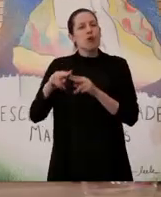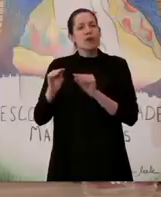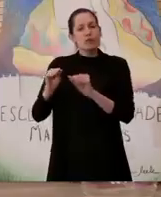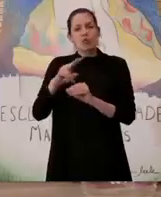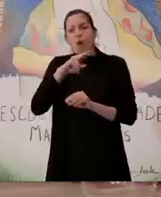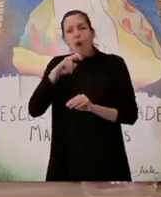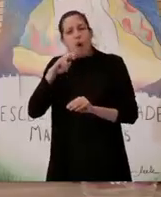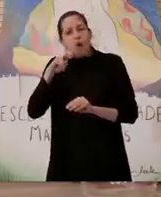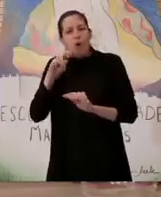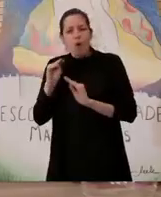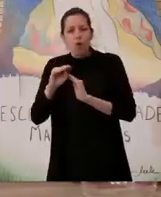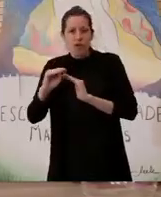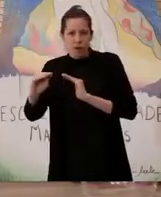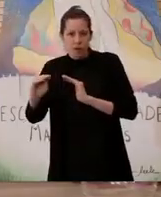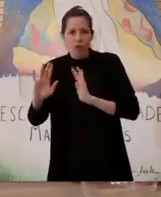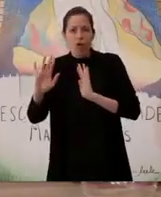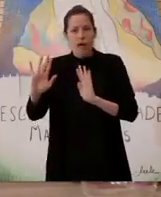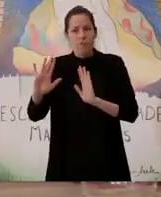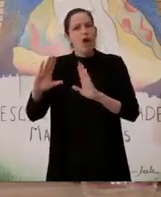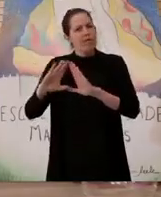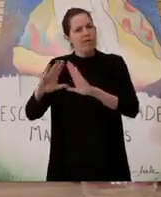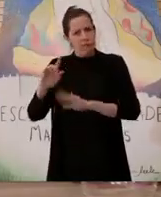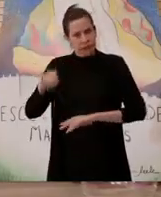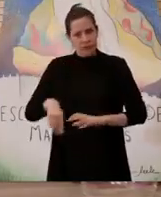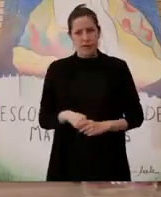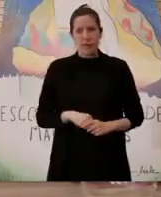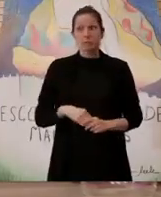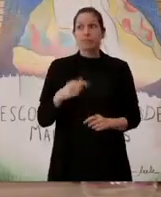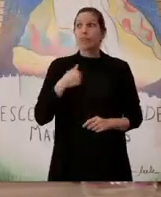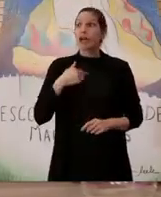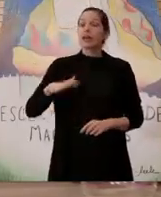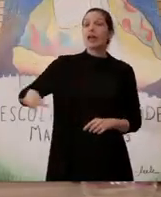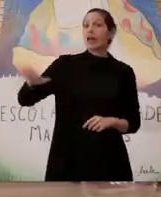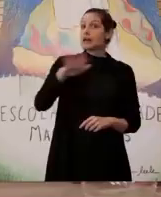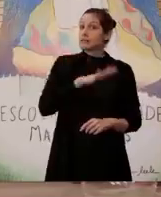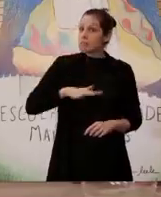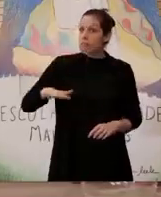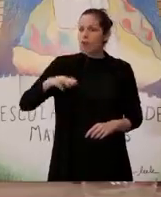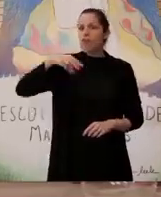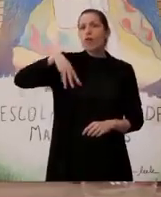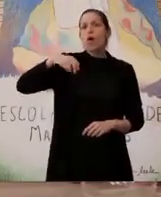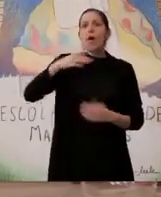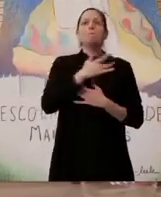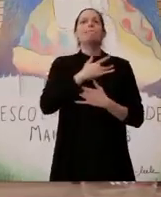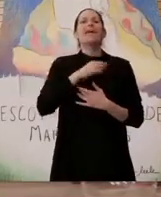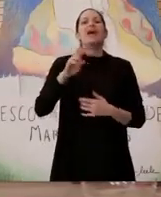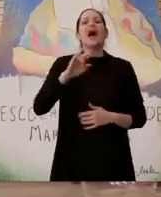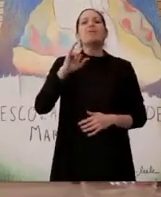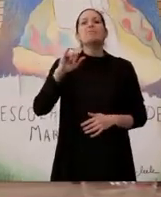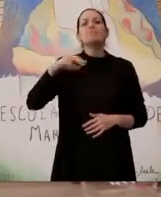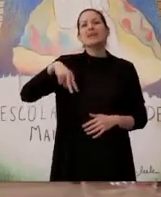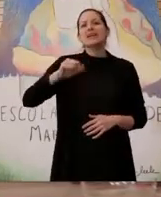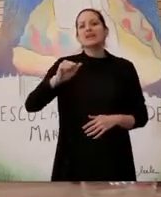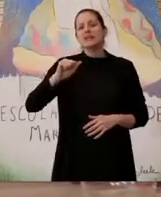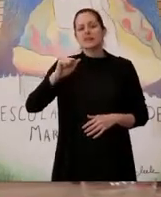teníamos aquí Sonoma de María viñales me encanta porque si algo tenemos que hacer llevo ahora me dedico a eso he recuperar a no esa